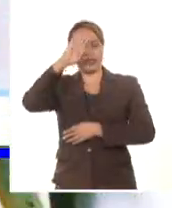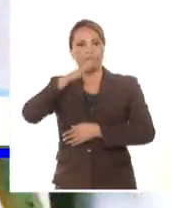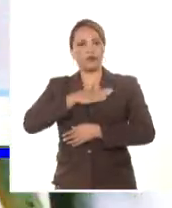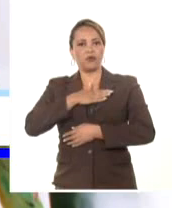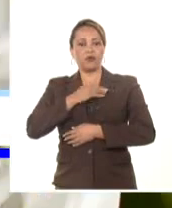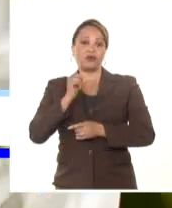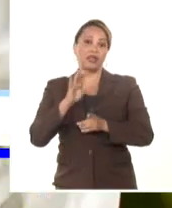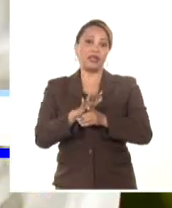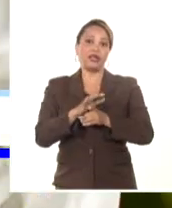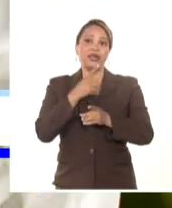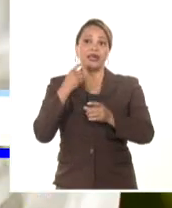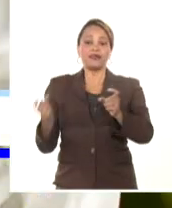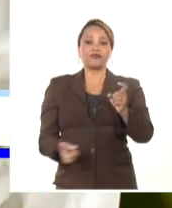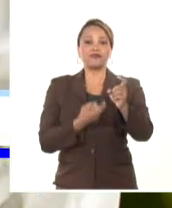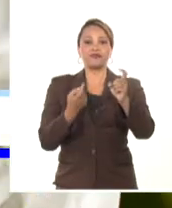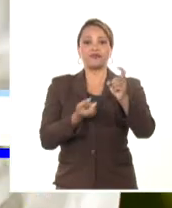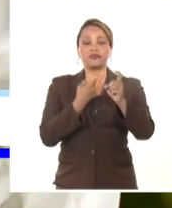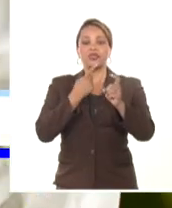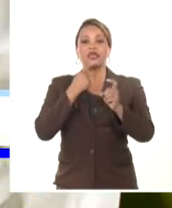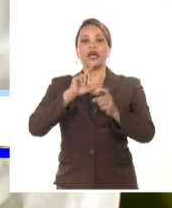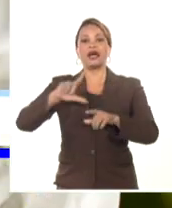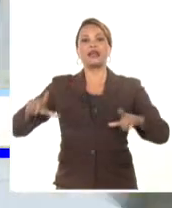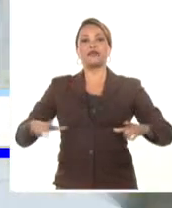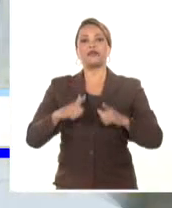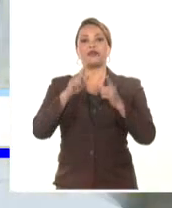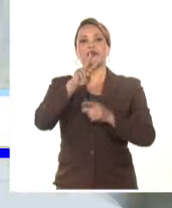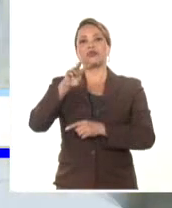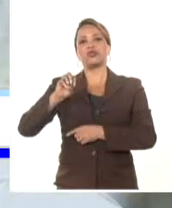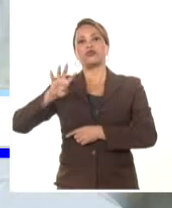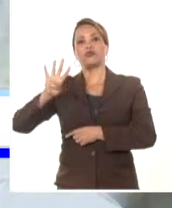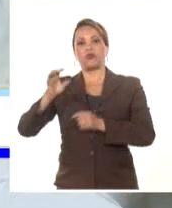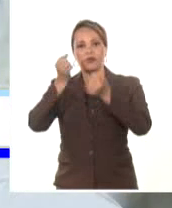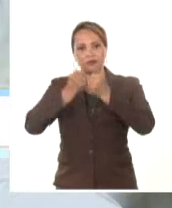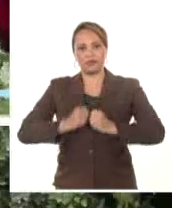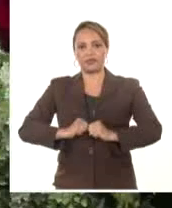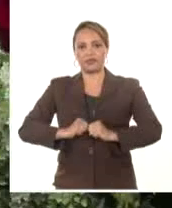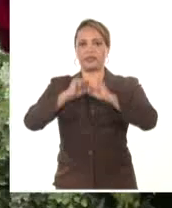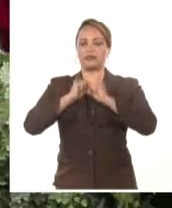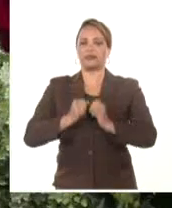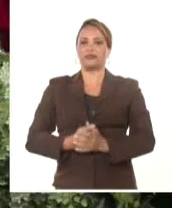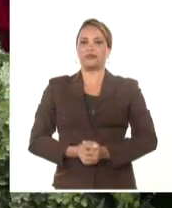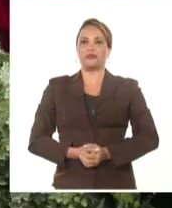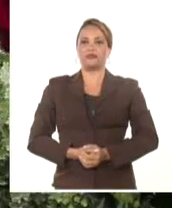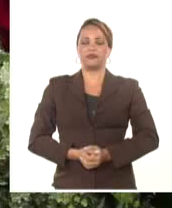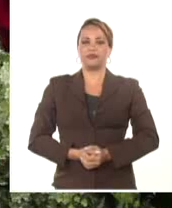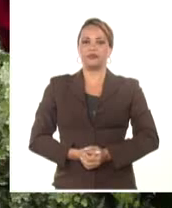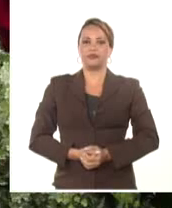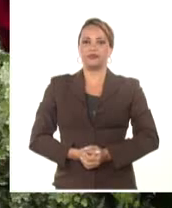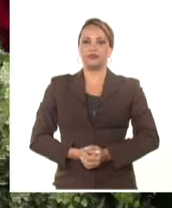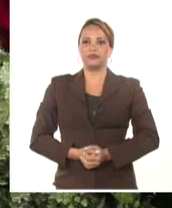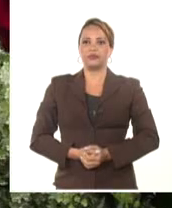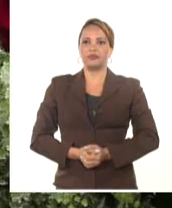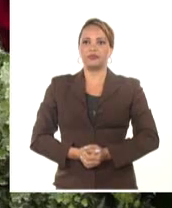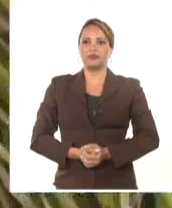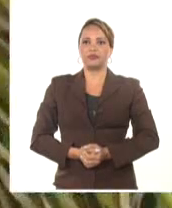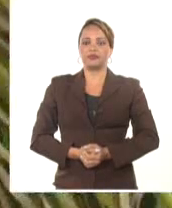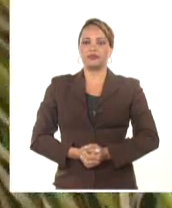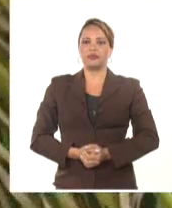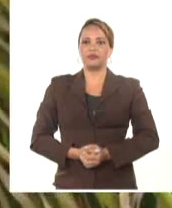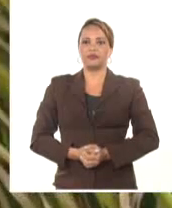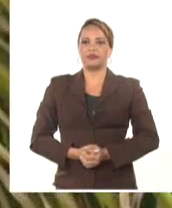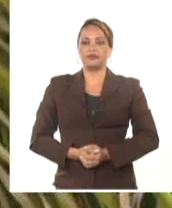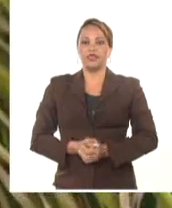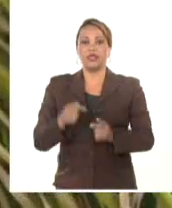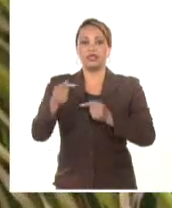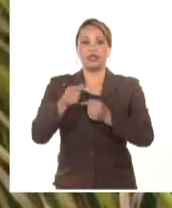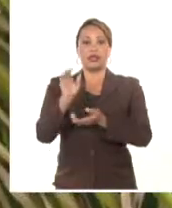gestas independentistas en el aniversario 204 de su natalicio. Ante el conjunto escultórico que guarda sus